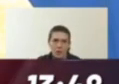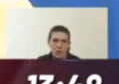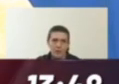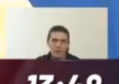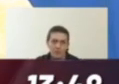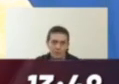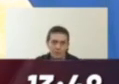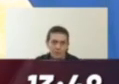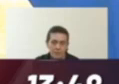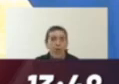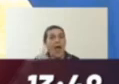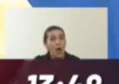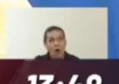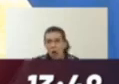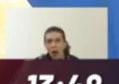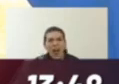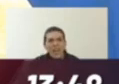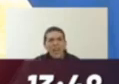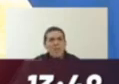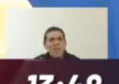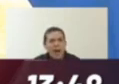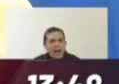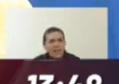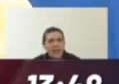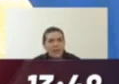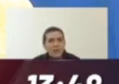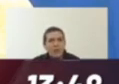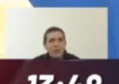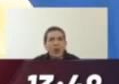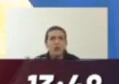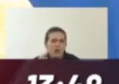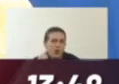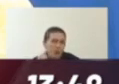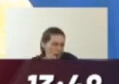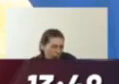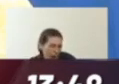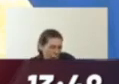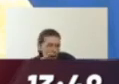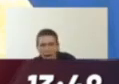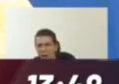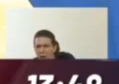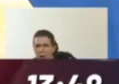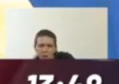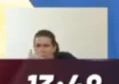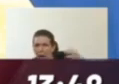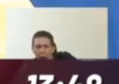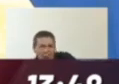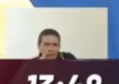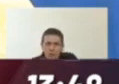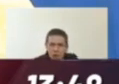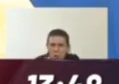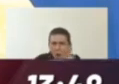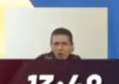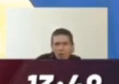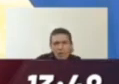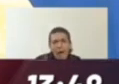Ahora, ¿qué nos está pasando? Nos está pasando que como estamos mirando números y números, empezamos a